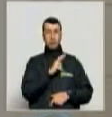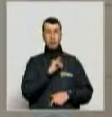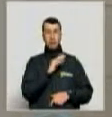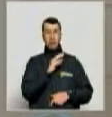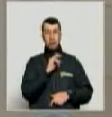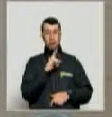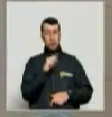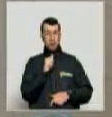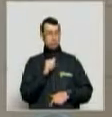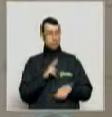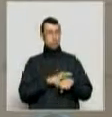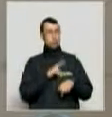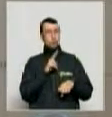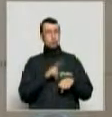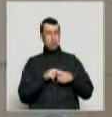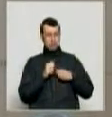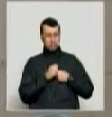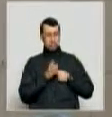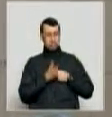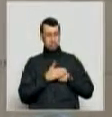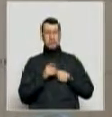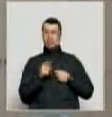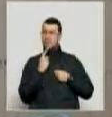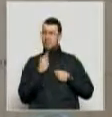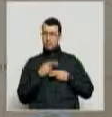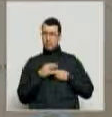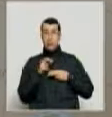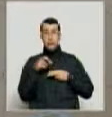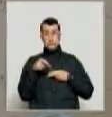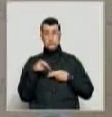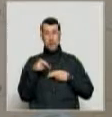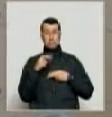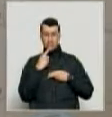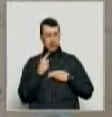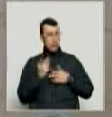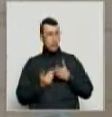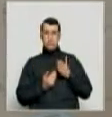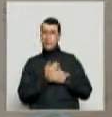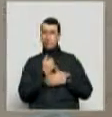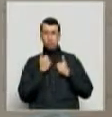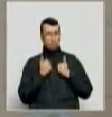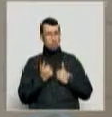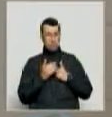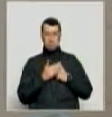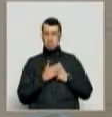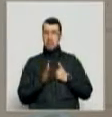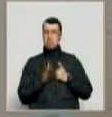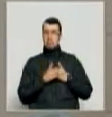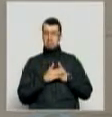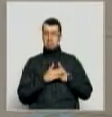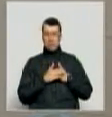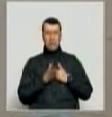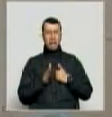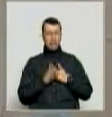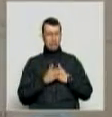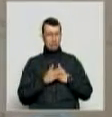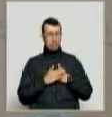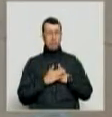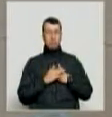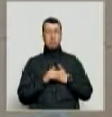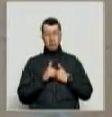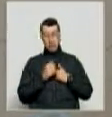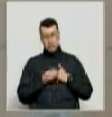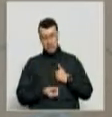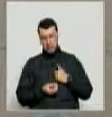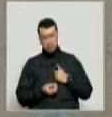está acá, que se llama la onda P, que indica que el corazón empezó a funcionar a nivel auricular, y que esa onda se transmite después hacia las